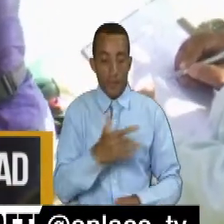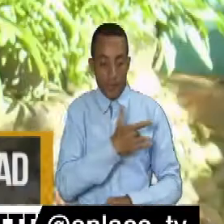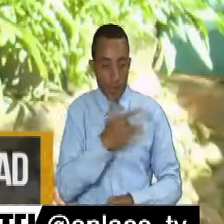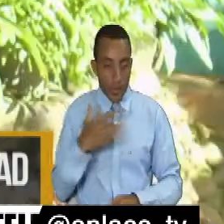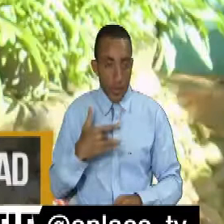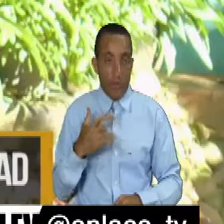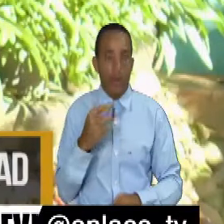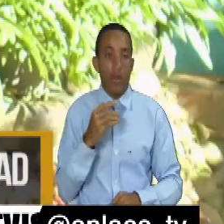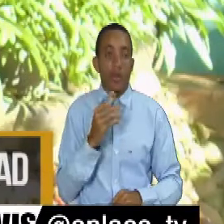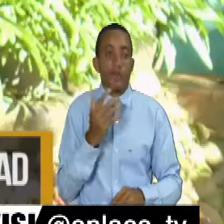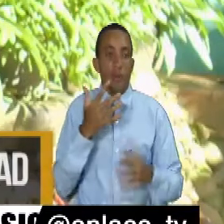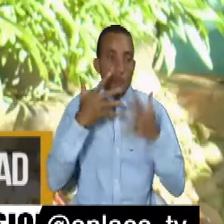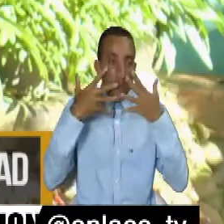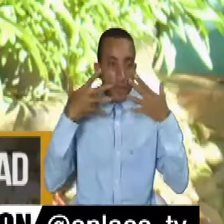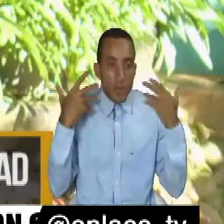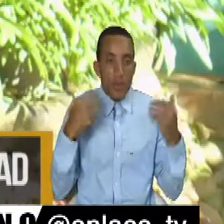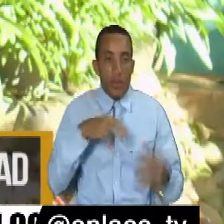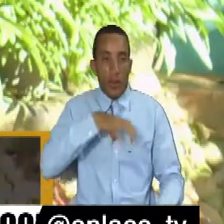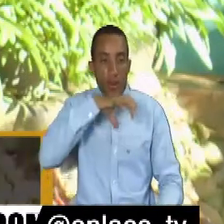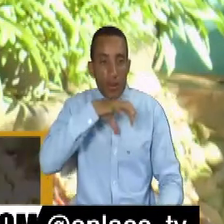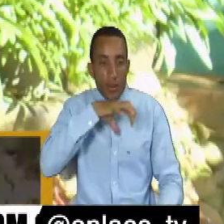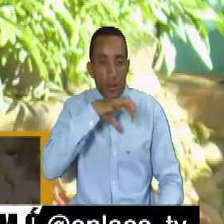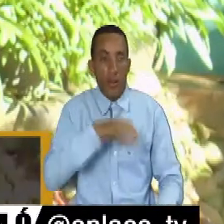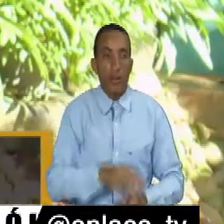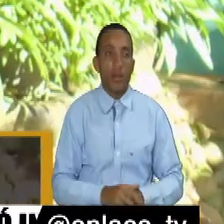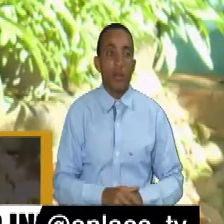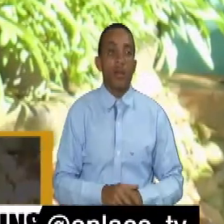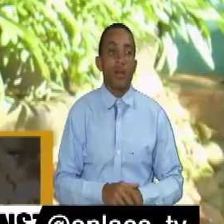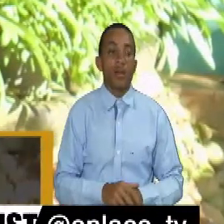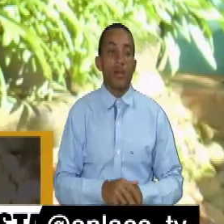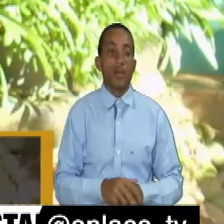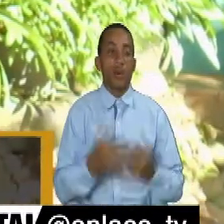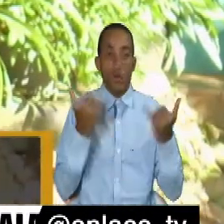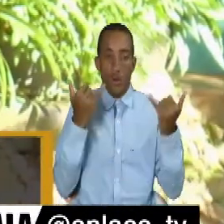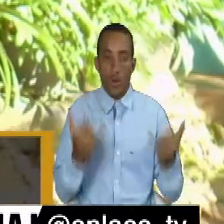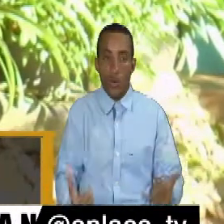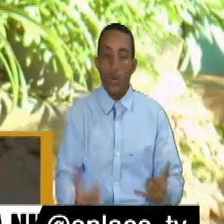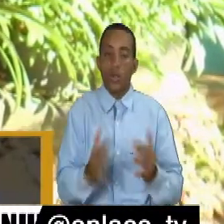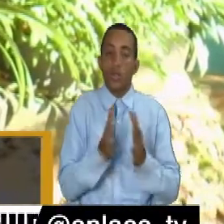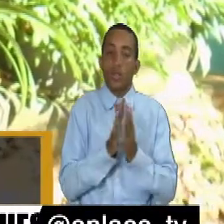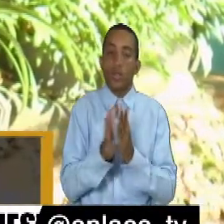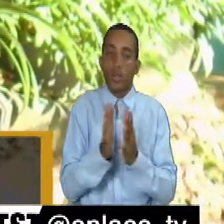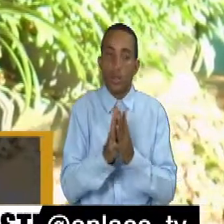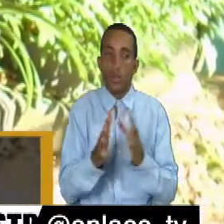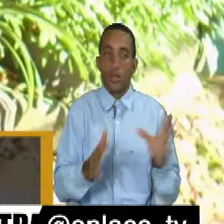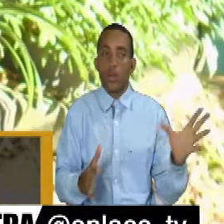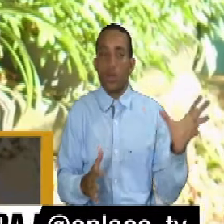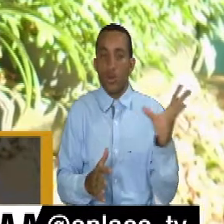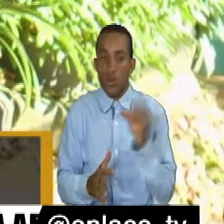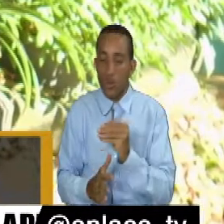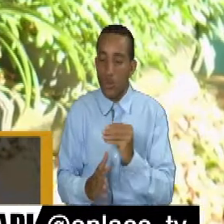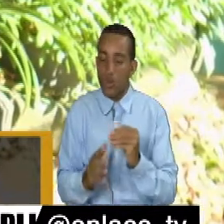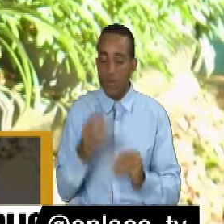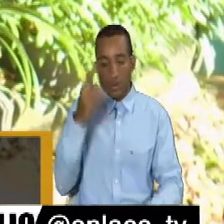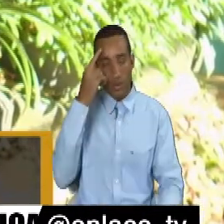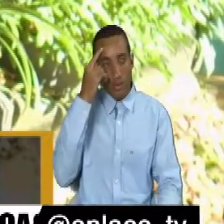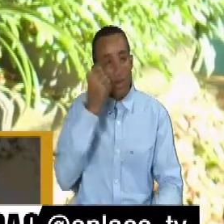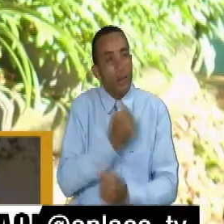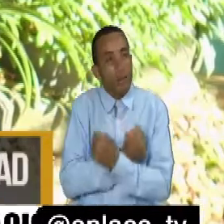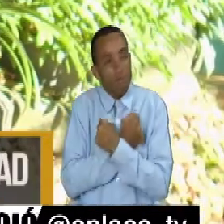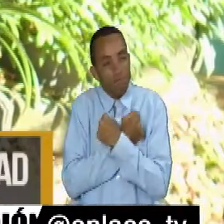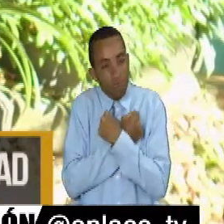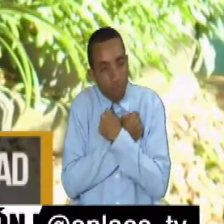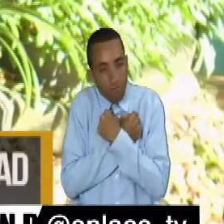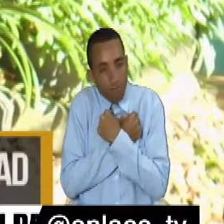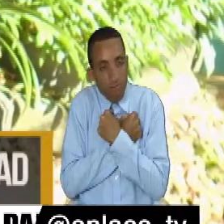gato. Estoy invitando hoy a la comunidad de Barrancabermeja a que de una manera muy consciente, con mucho amor en su corazón,